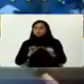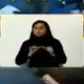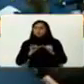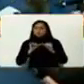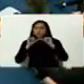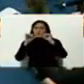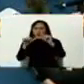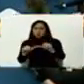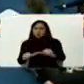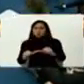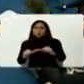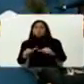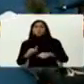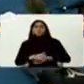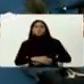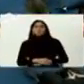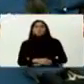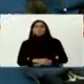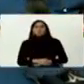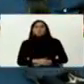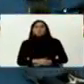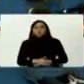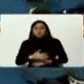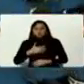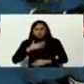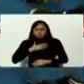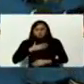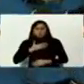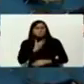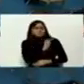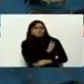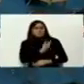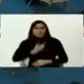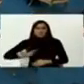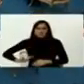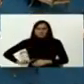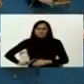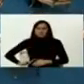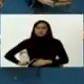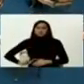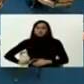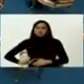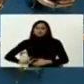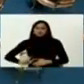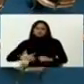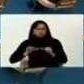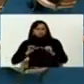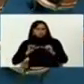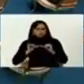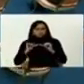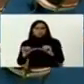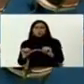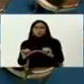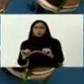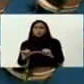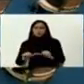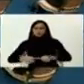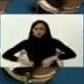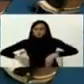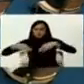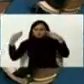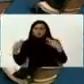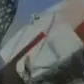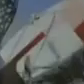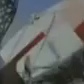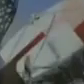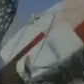hacía un parangón colgándose de la actualidad, de lo que está ocurriendo con Afganistán. Decía, bueno, ahí está el ejemplo